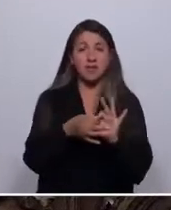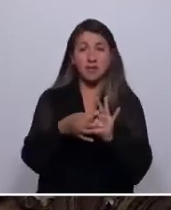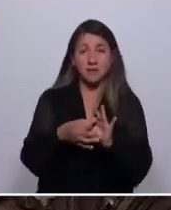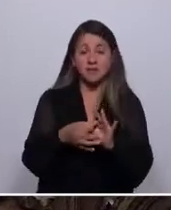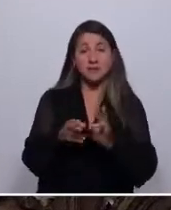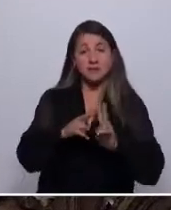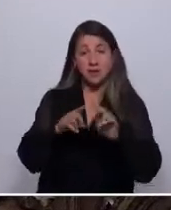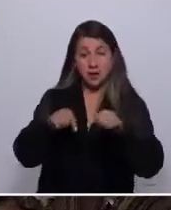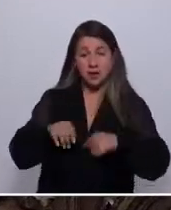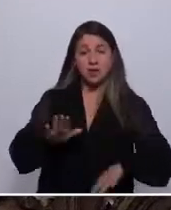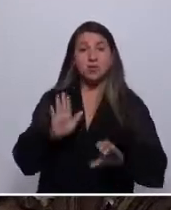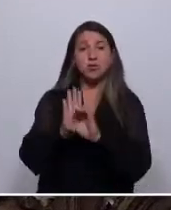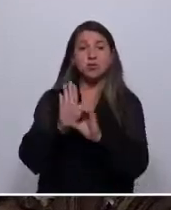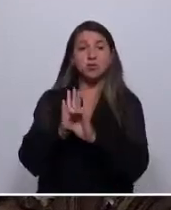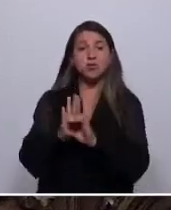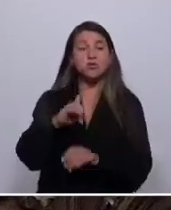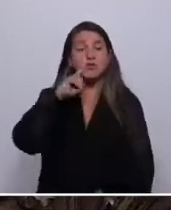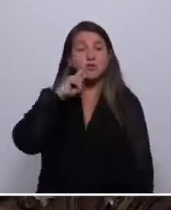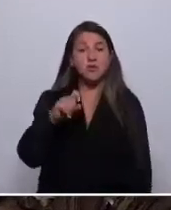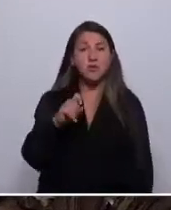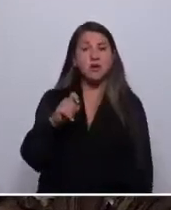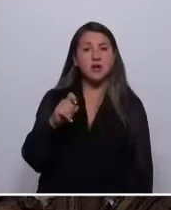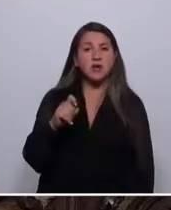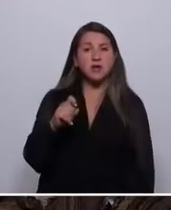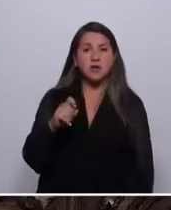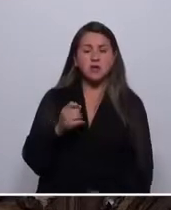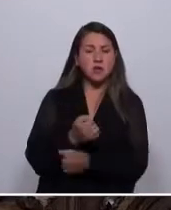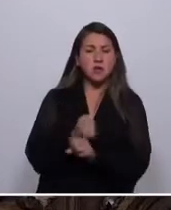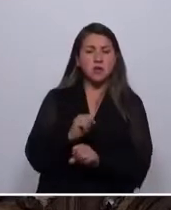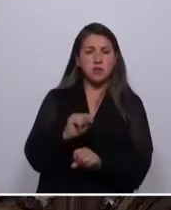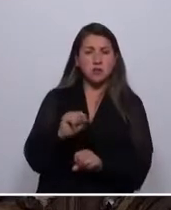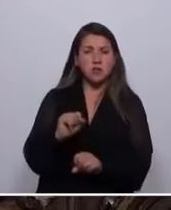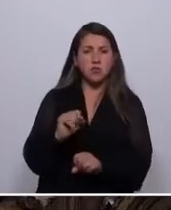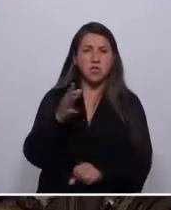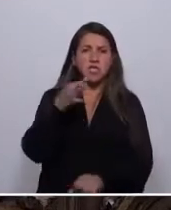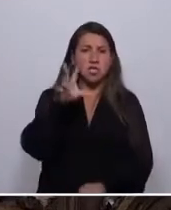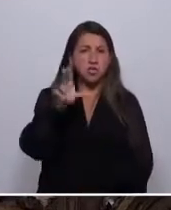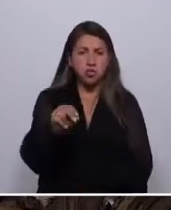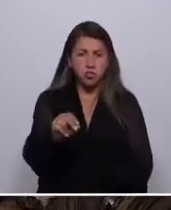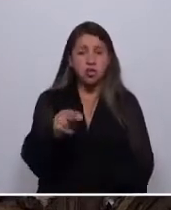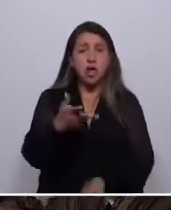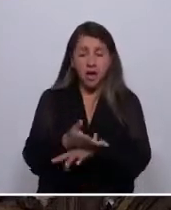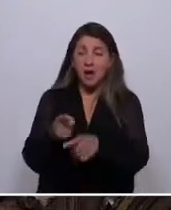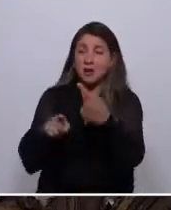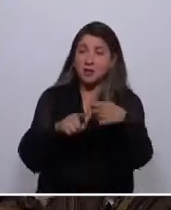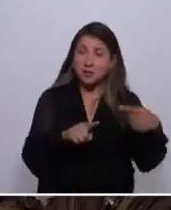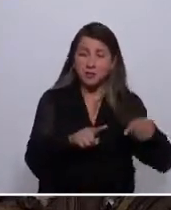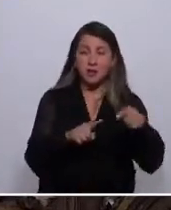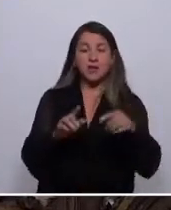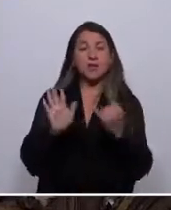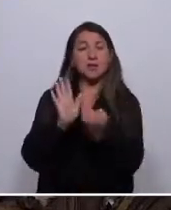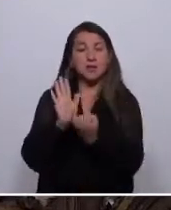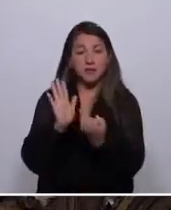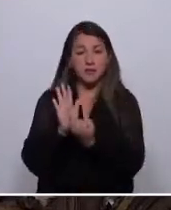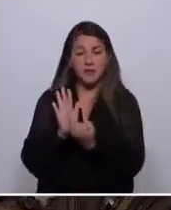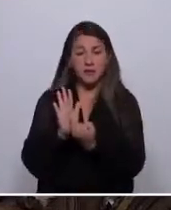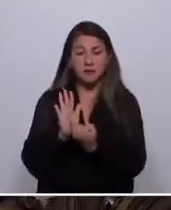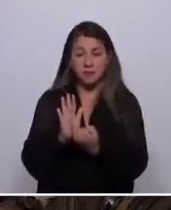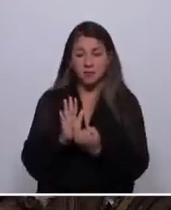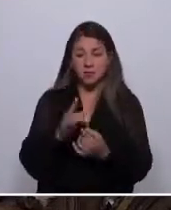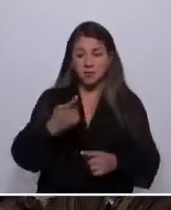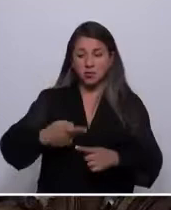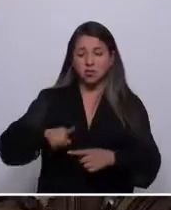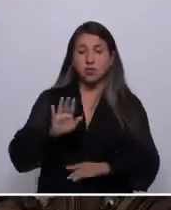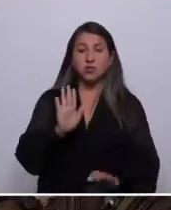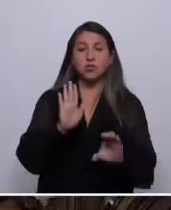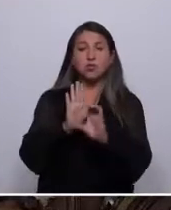Constitución no supone negar la diversidad de su composición. En una fórmula acertada que recoge esta idea, la Constitución